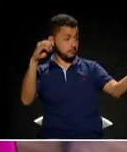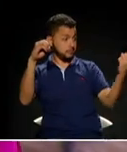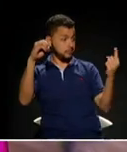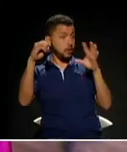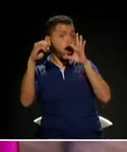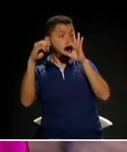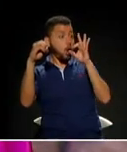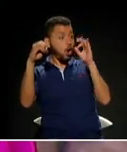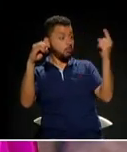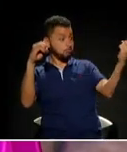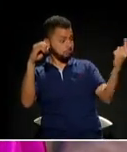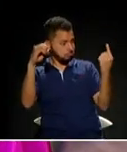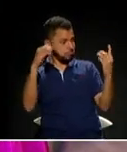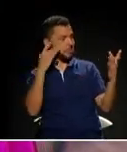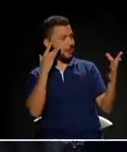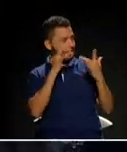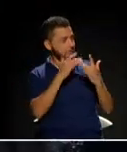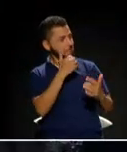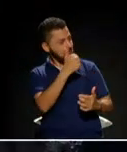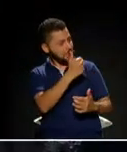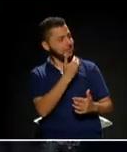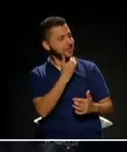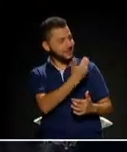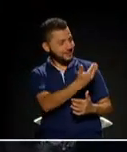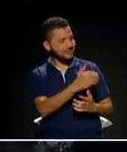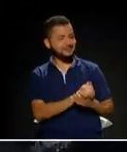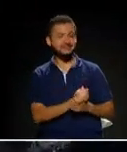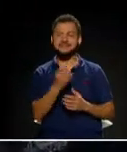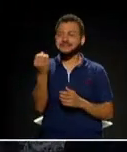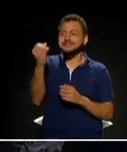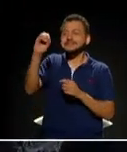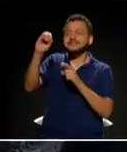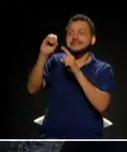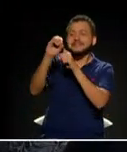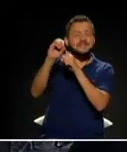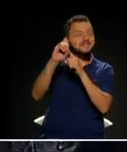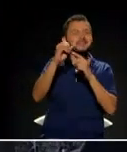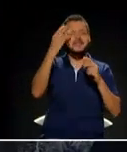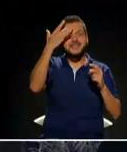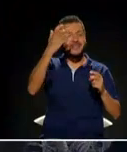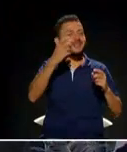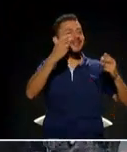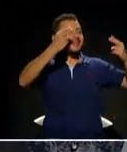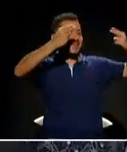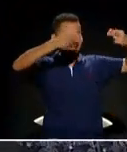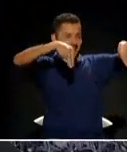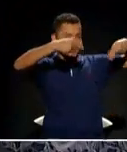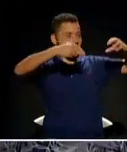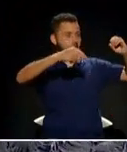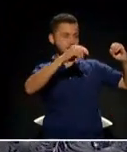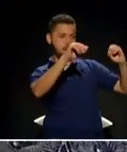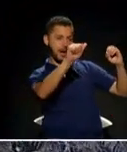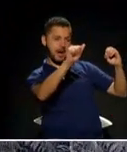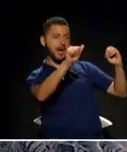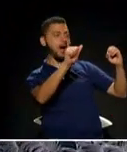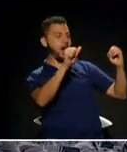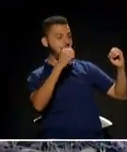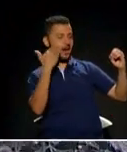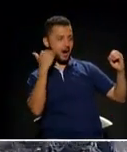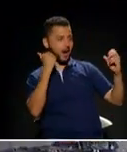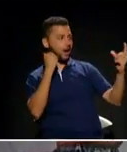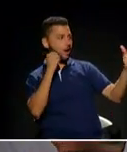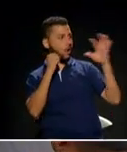vez el número dos es el número dos aquí está la atractividad de género así es candidata la pregunta número